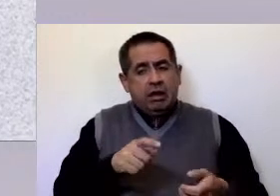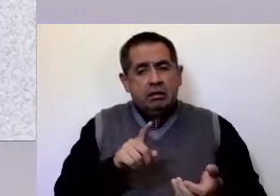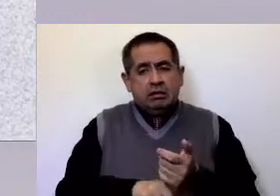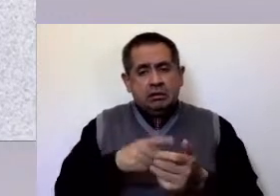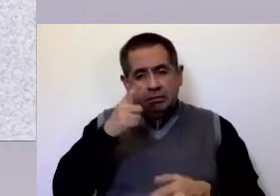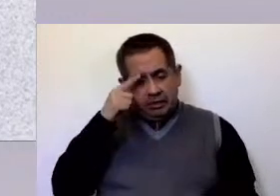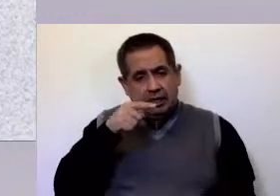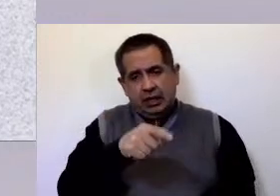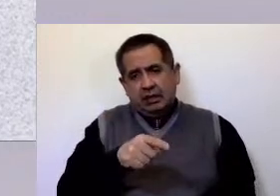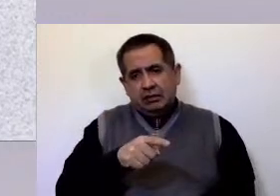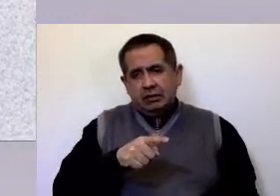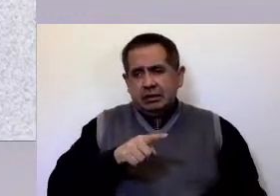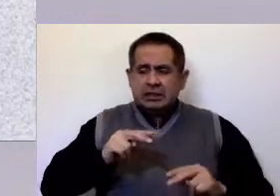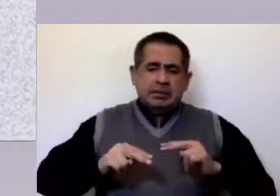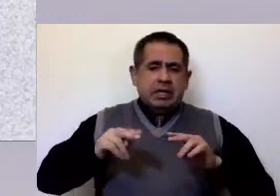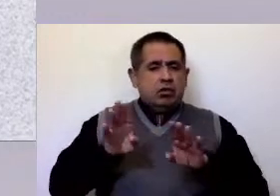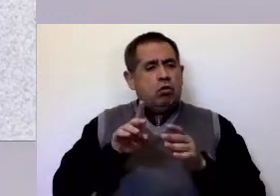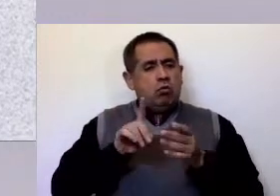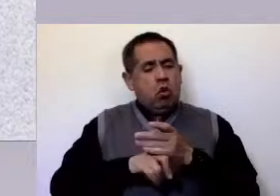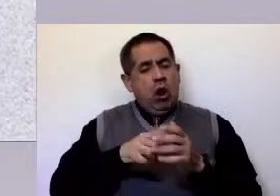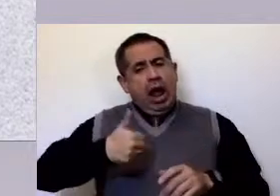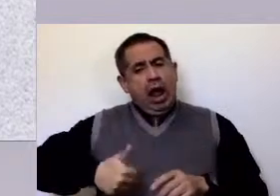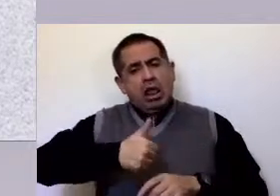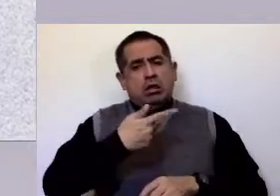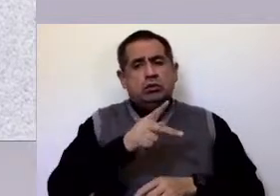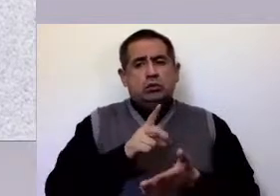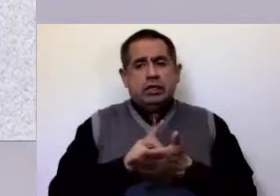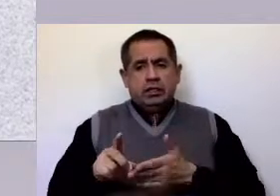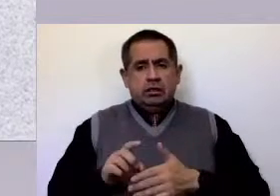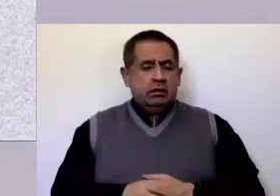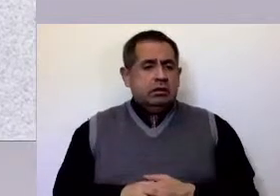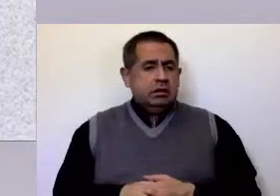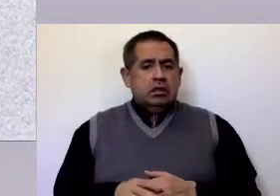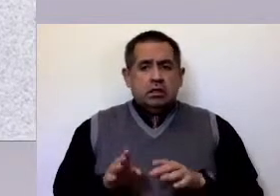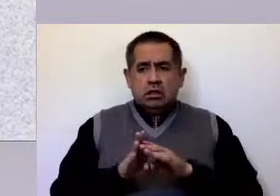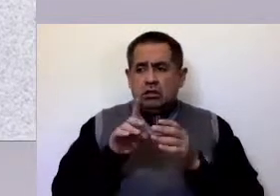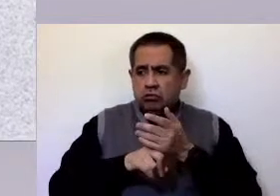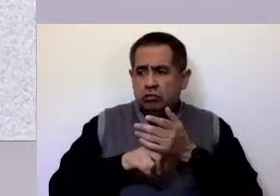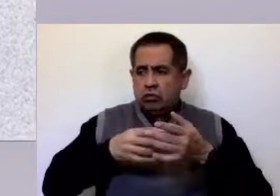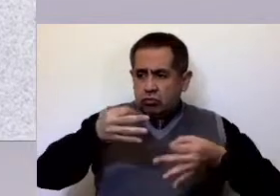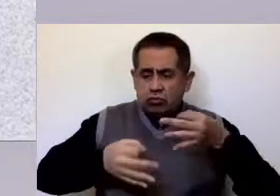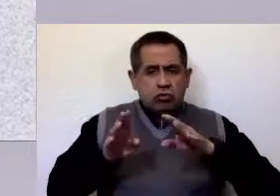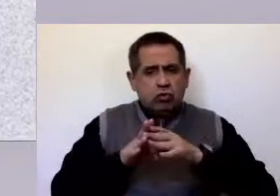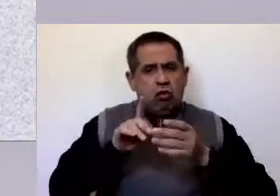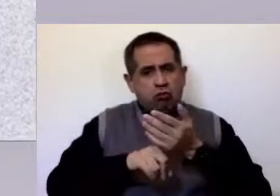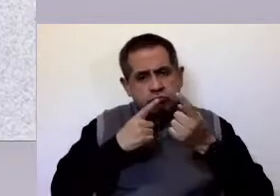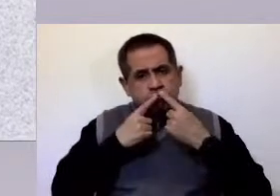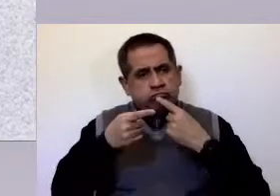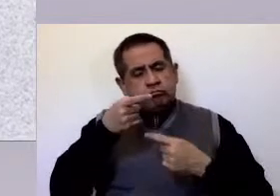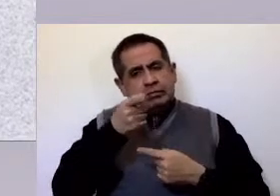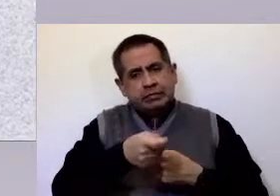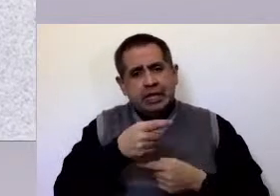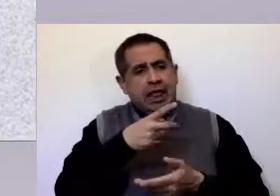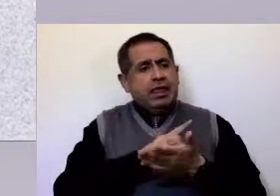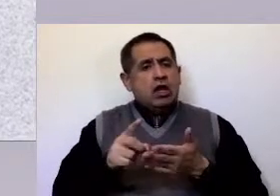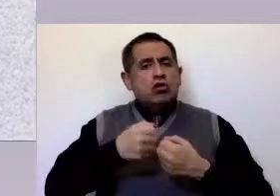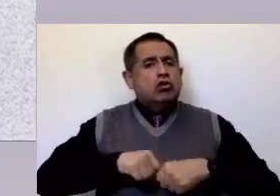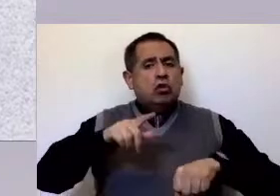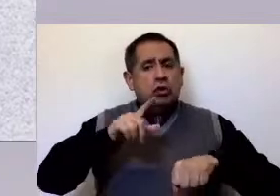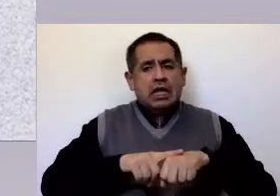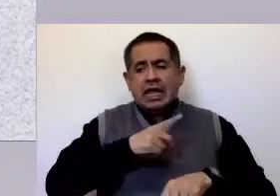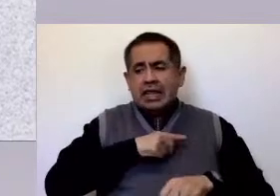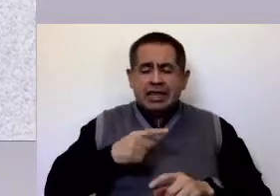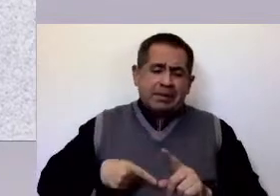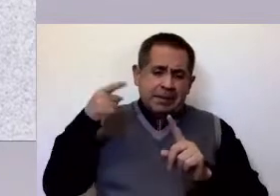niveles esenciales a cada uno de los derechos tanto como la corte lo que ha sostenido que los derechos sociales tienen un núcleo esencial